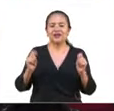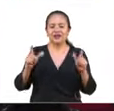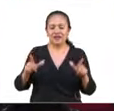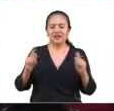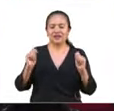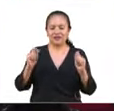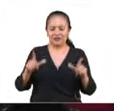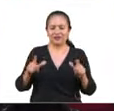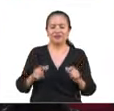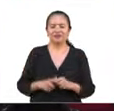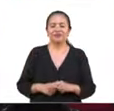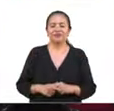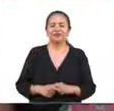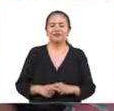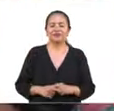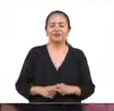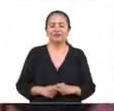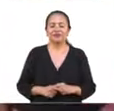están.